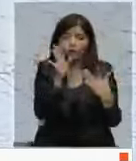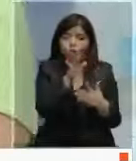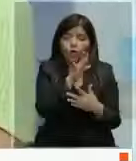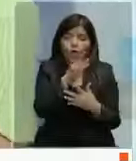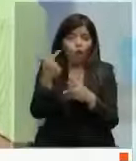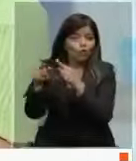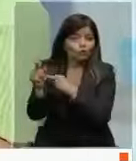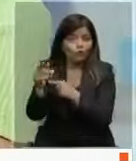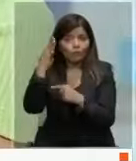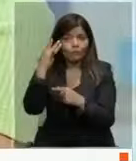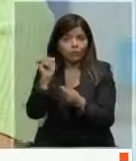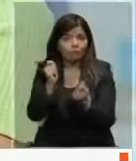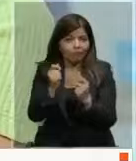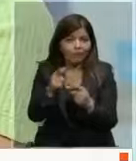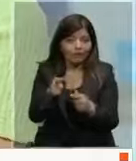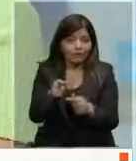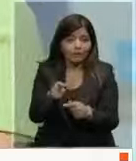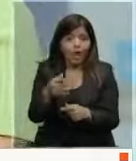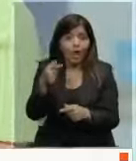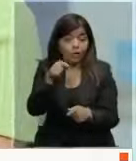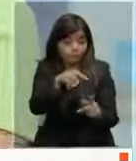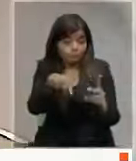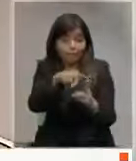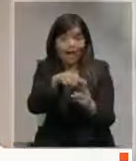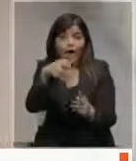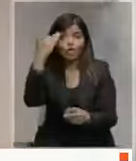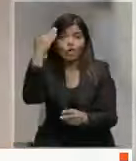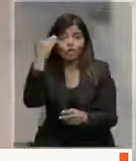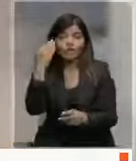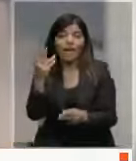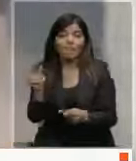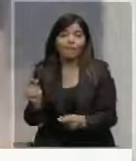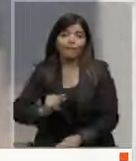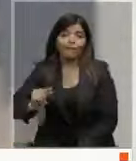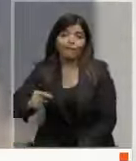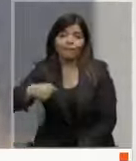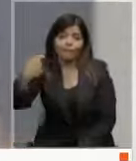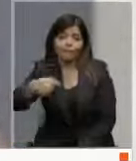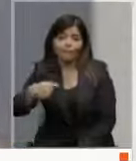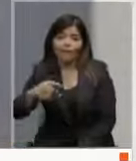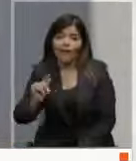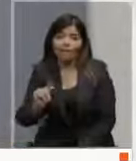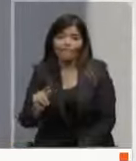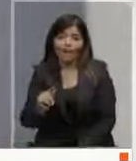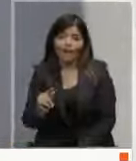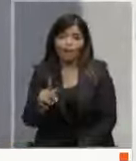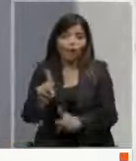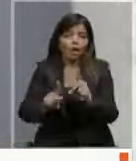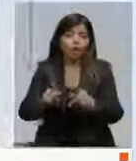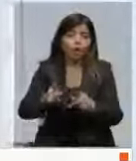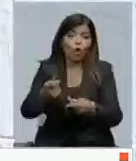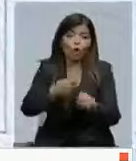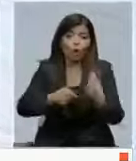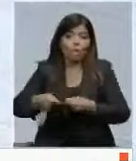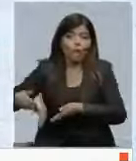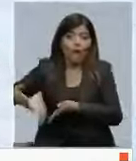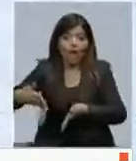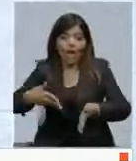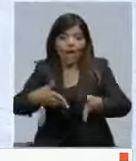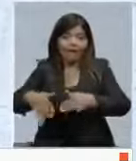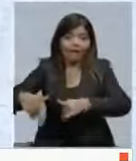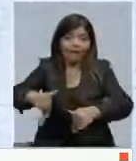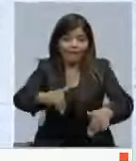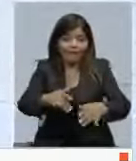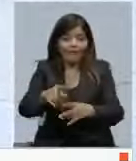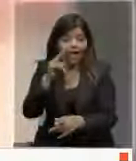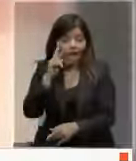turquesa lo que ellas desconocen es que son productos de bajo costo algunos comprados en la calle a vendedores ambulantes a simple